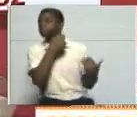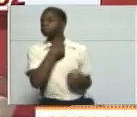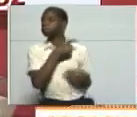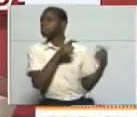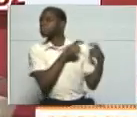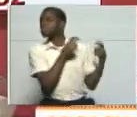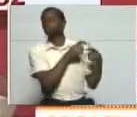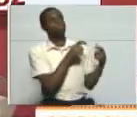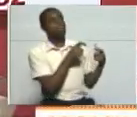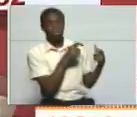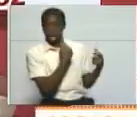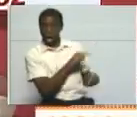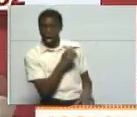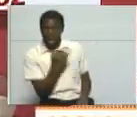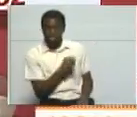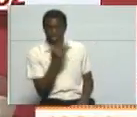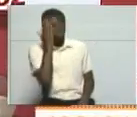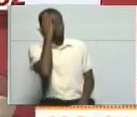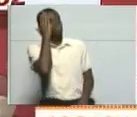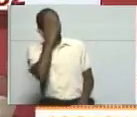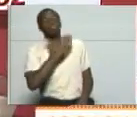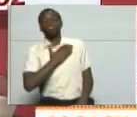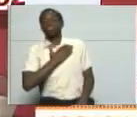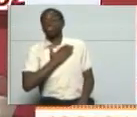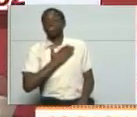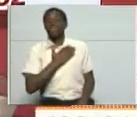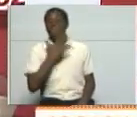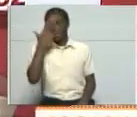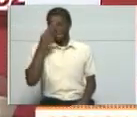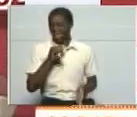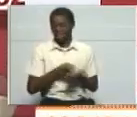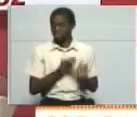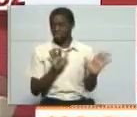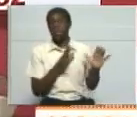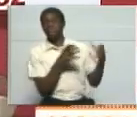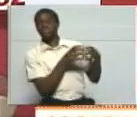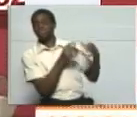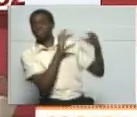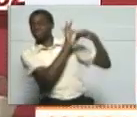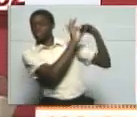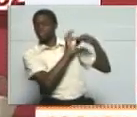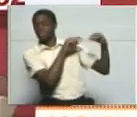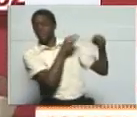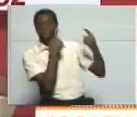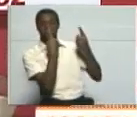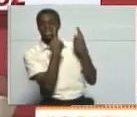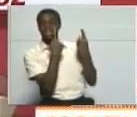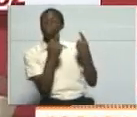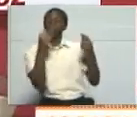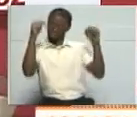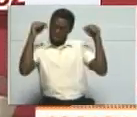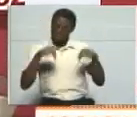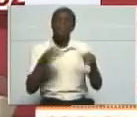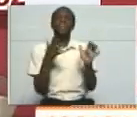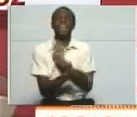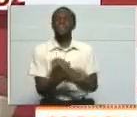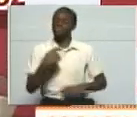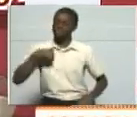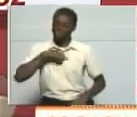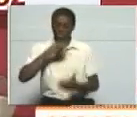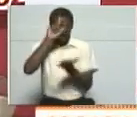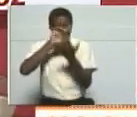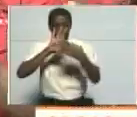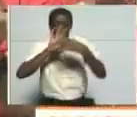¿Habrá cosa de esa, Dios mío? Yo me resisto a creerlo. Por eso este programa está hoy dedicado a la lealtad